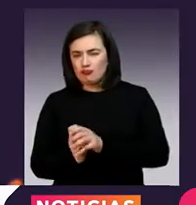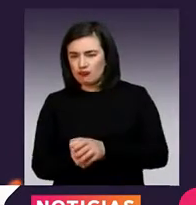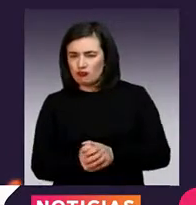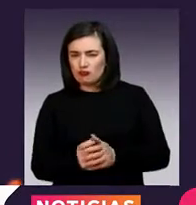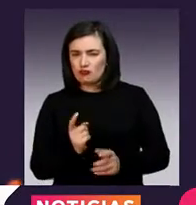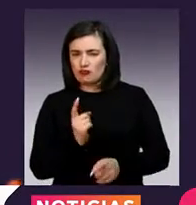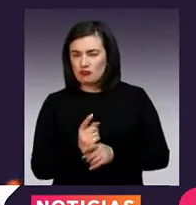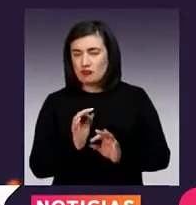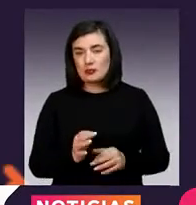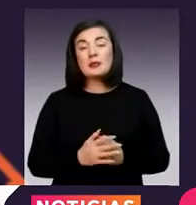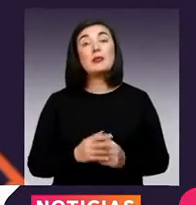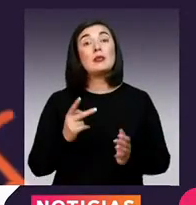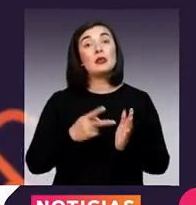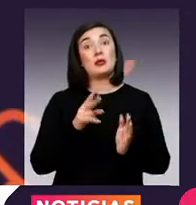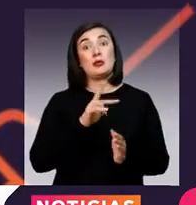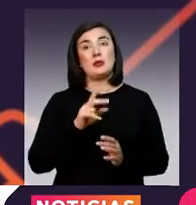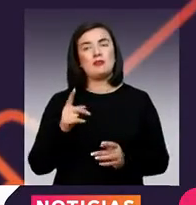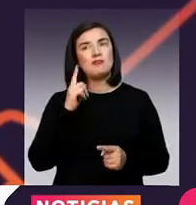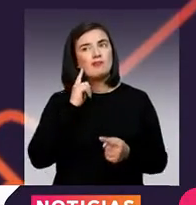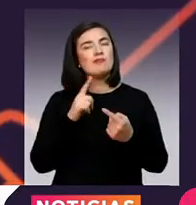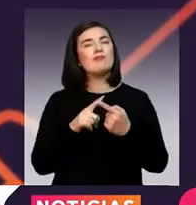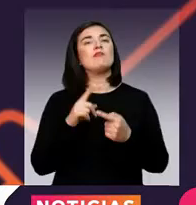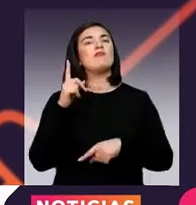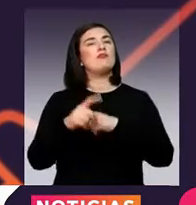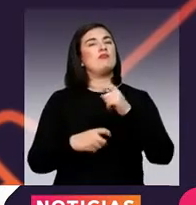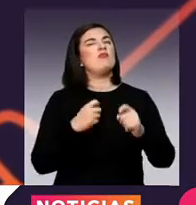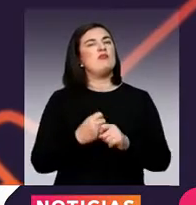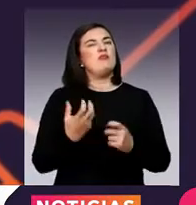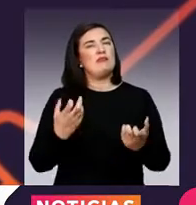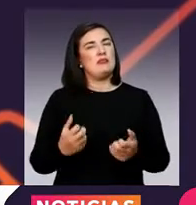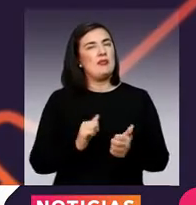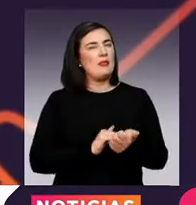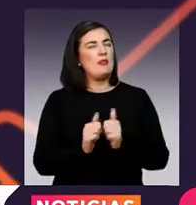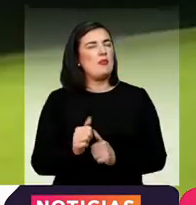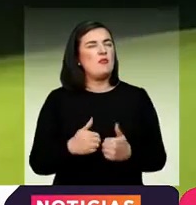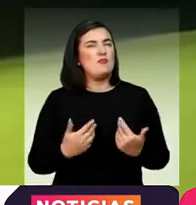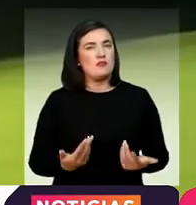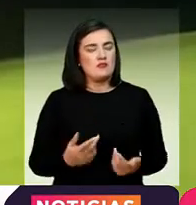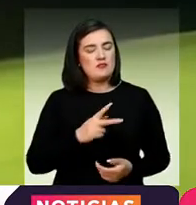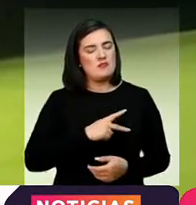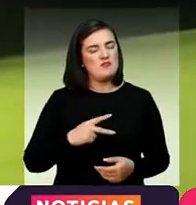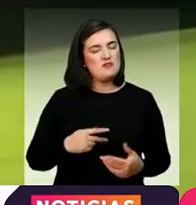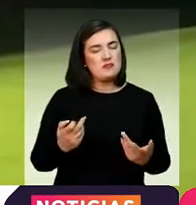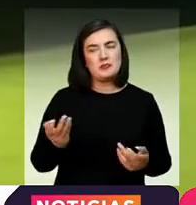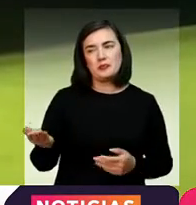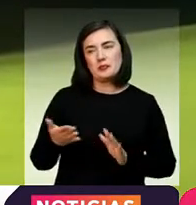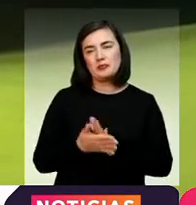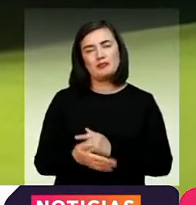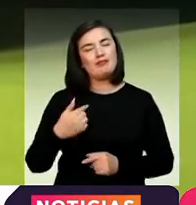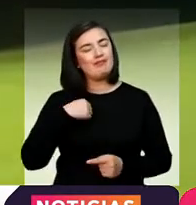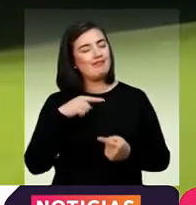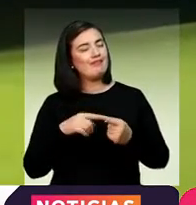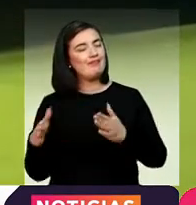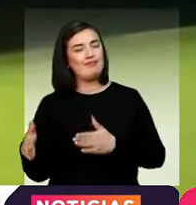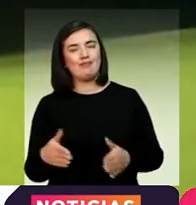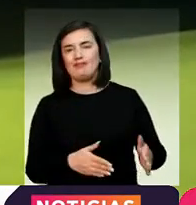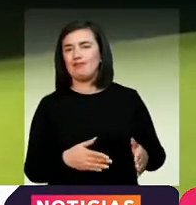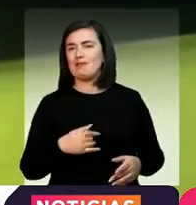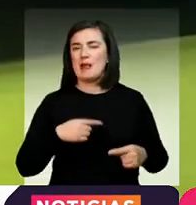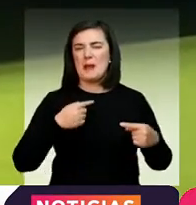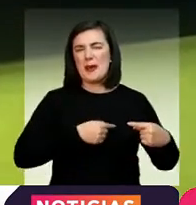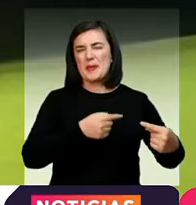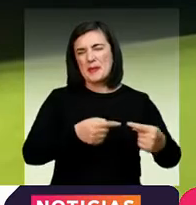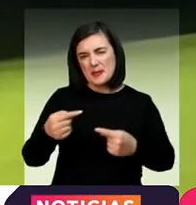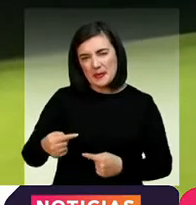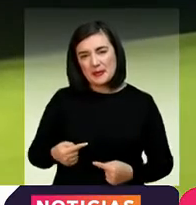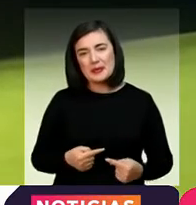Para el 2021 ya tiene claro qué es lo que desea hacer a nivel deportivo y personal. Mi plan es jugar todos los torneos que pueda, pero todavía